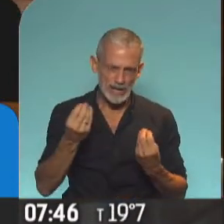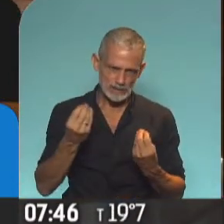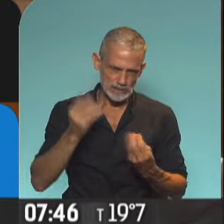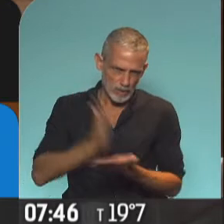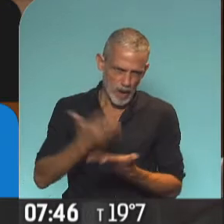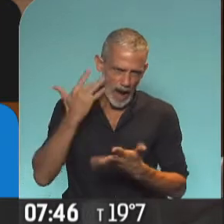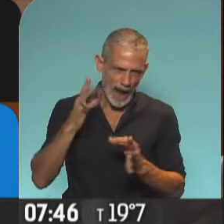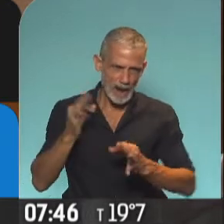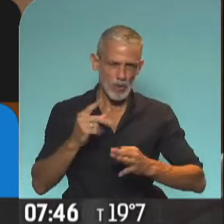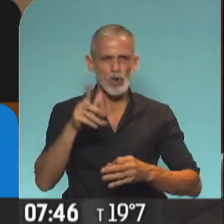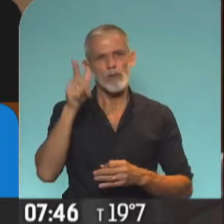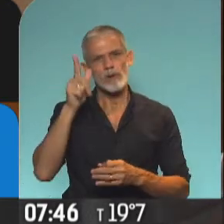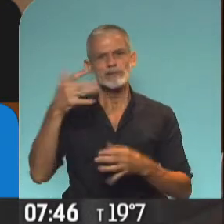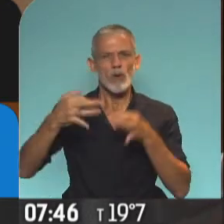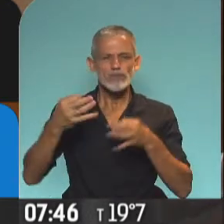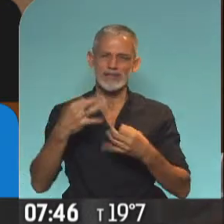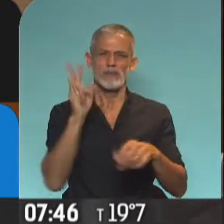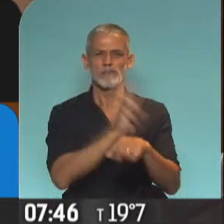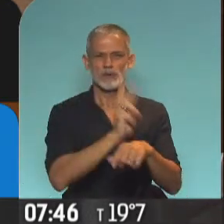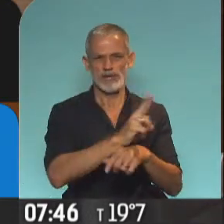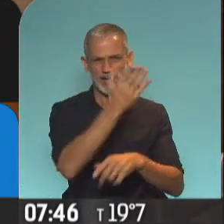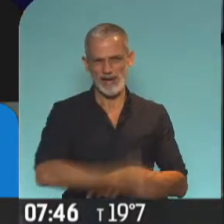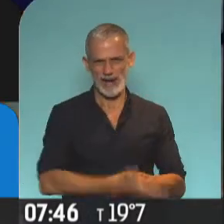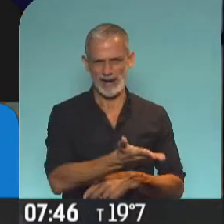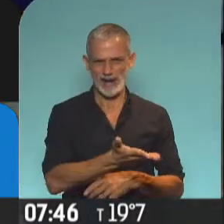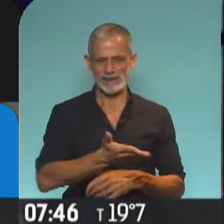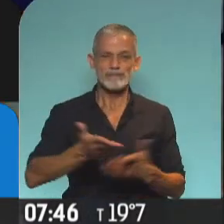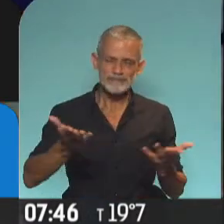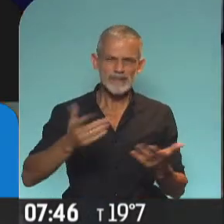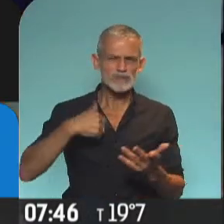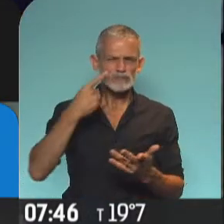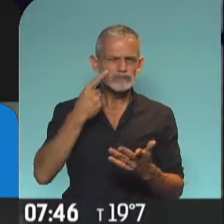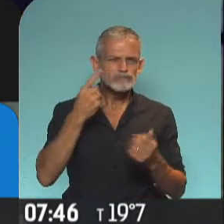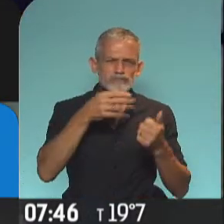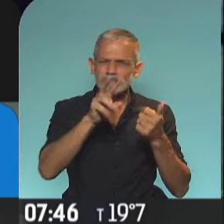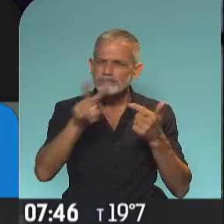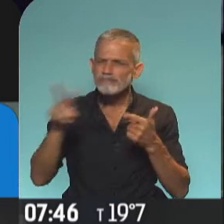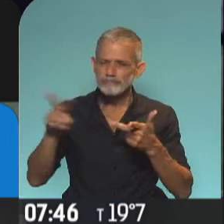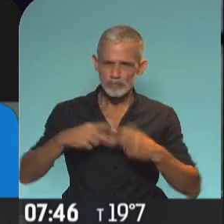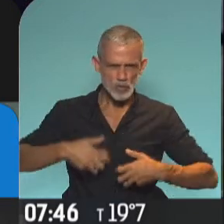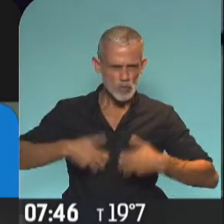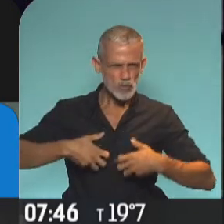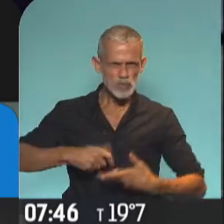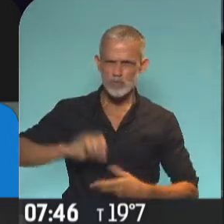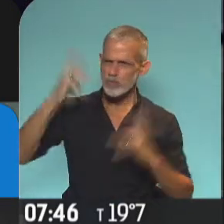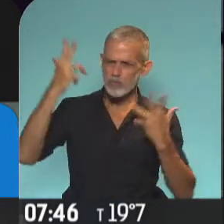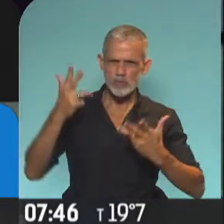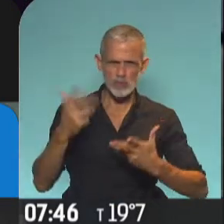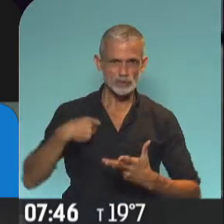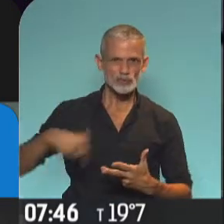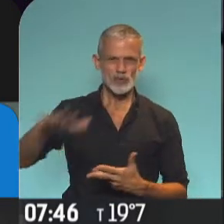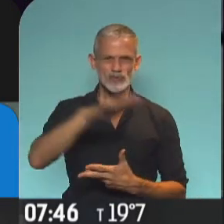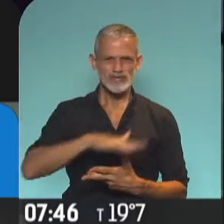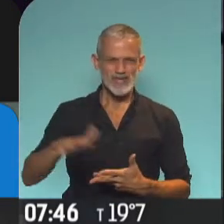la víctima y yo tampoco hay sanciones si solo que bien en estos casos es mucha indignación por parte de la sociedad porque aún cuando